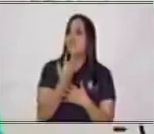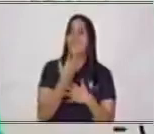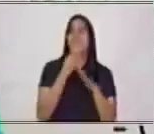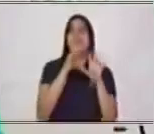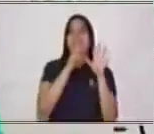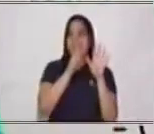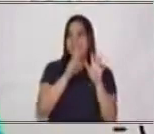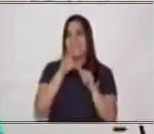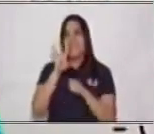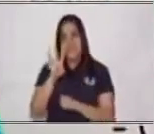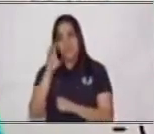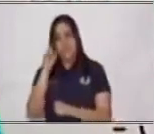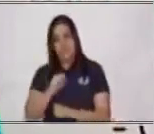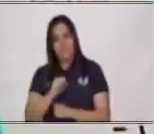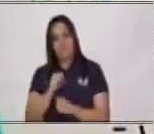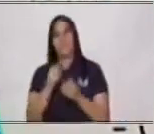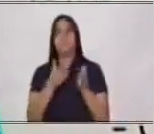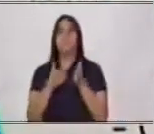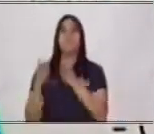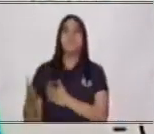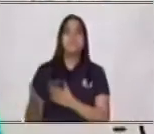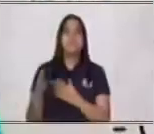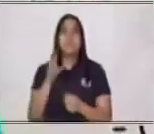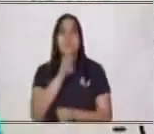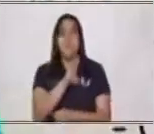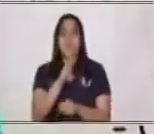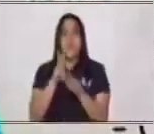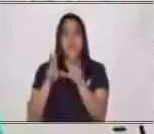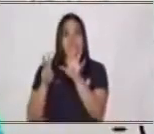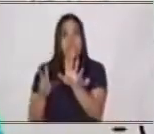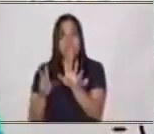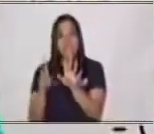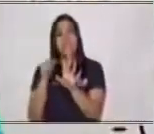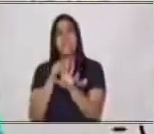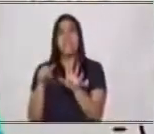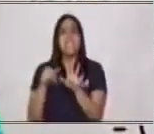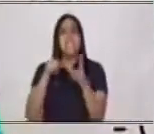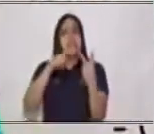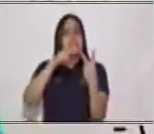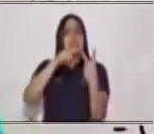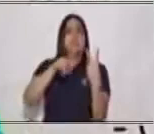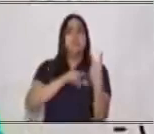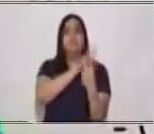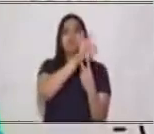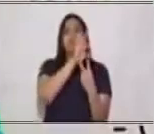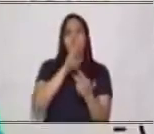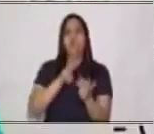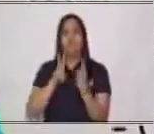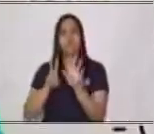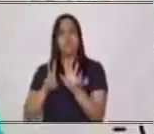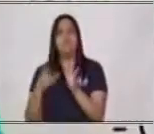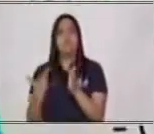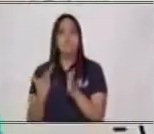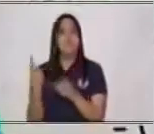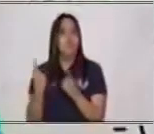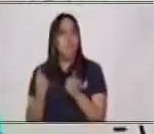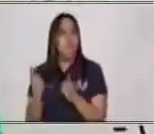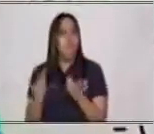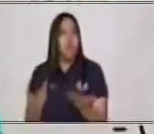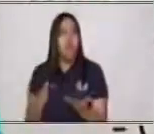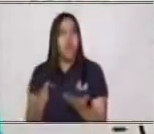Y 27. ¿Qué número multiplicado por sí mismo nos puede dar 27?